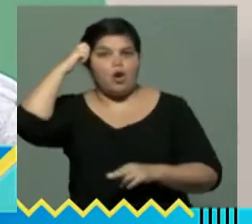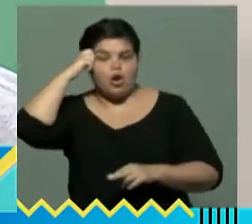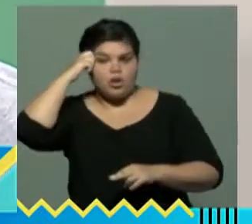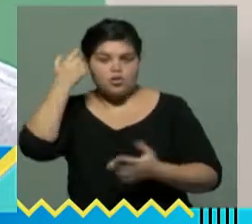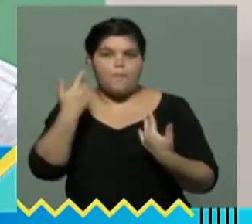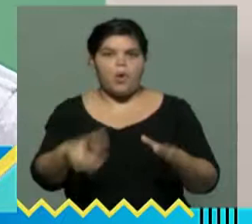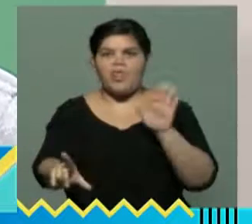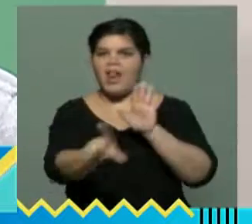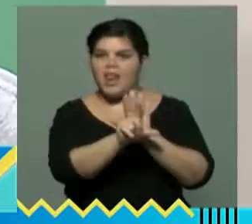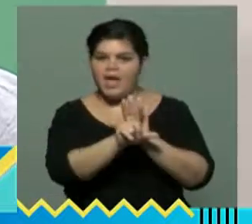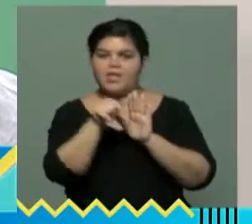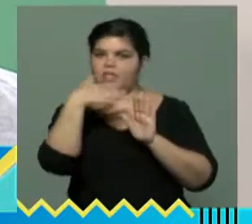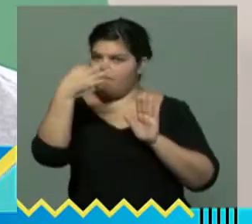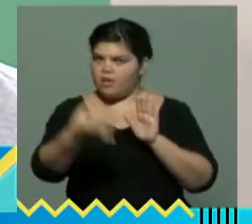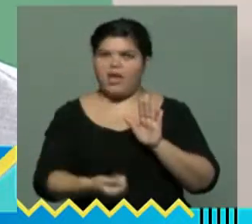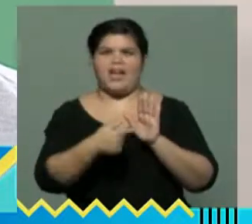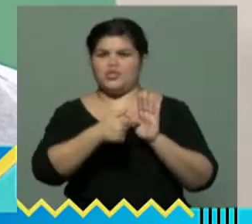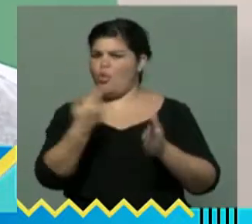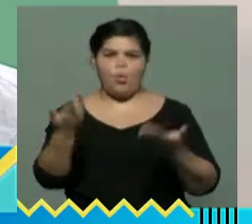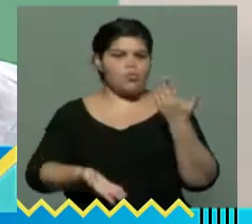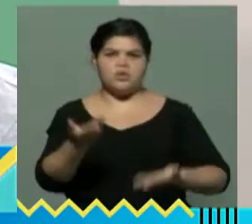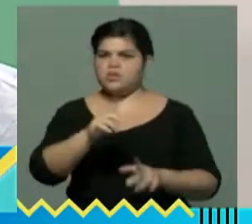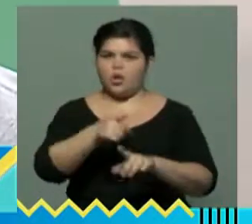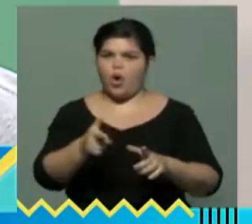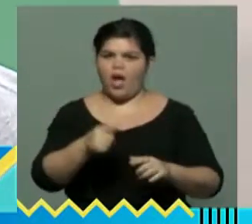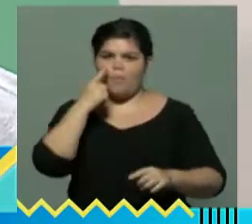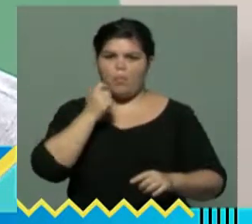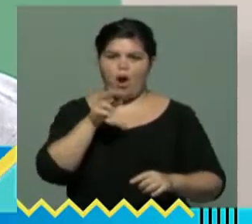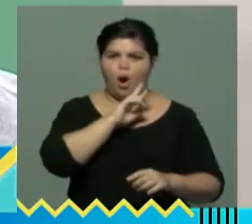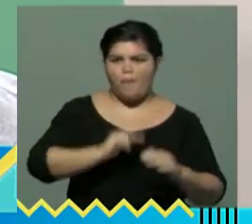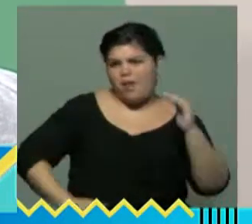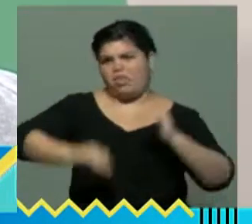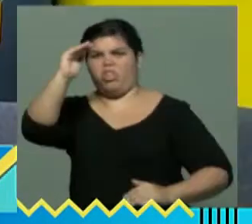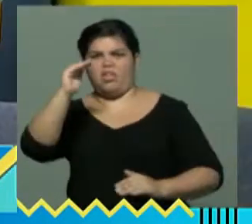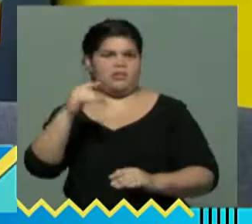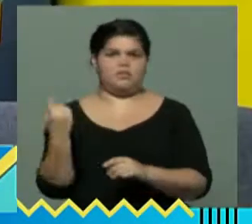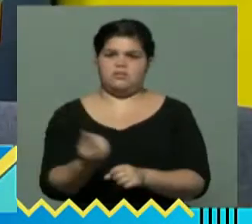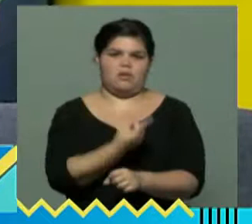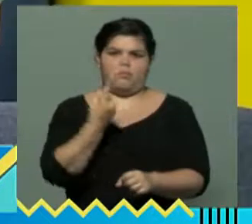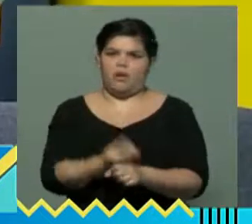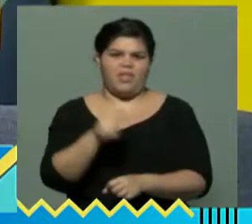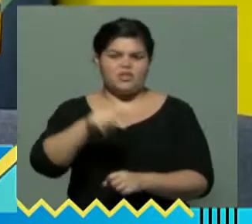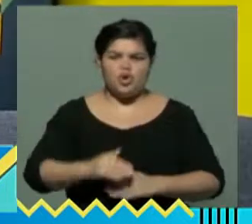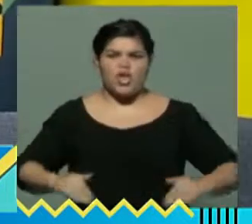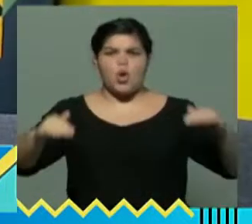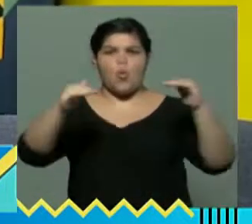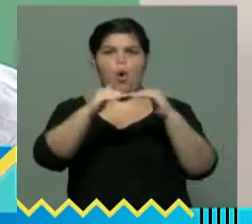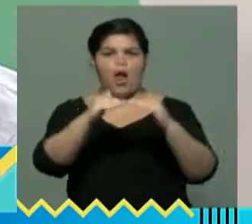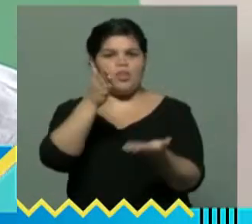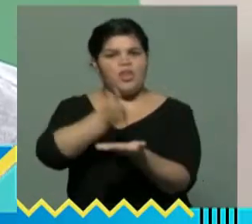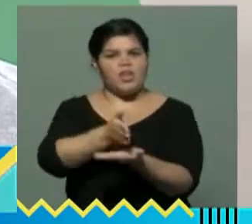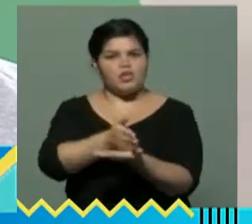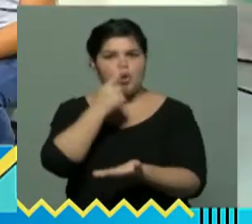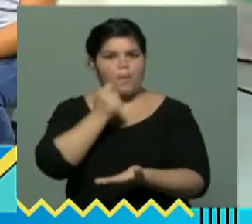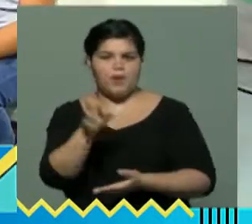ley que pueda igualar eso, porque la verdad que es algo totalmente injusto, porque claramente tenemos que apuntar a la igualdad de derechos entre el hombre y la mujer.